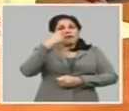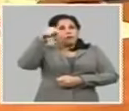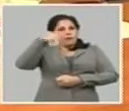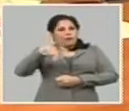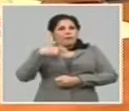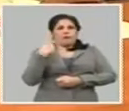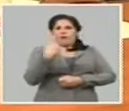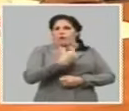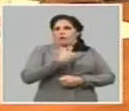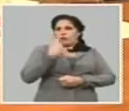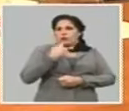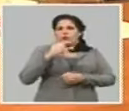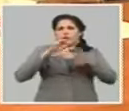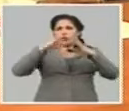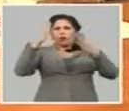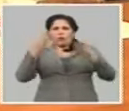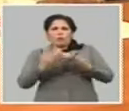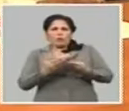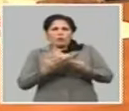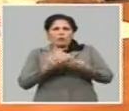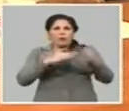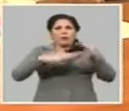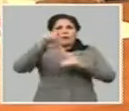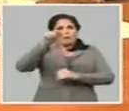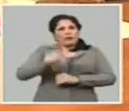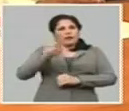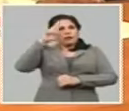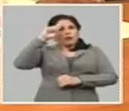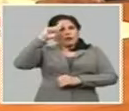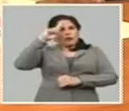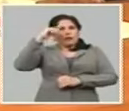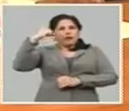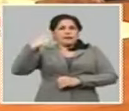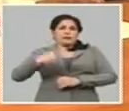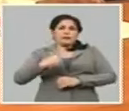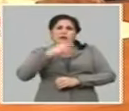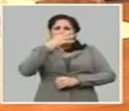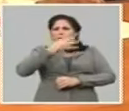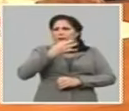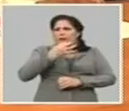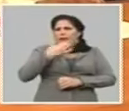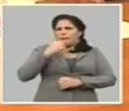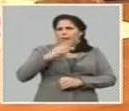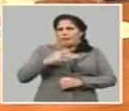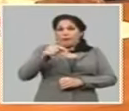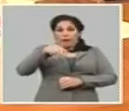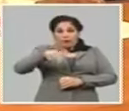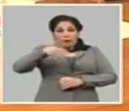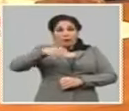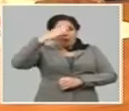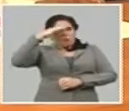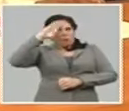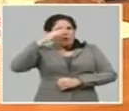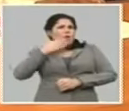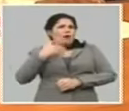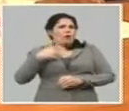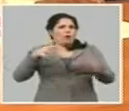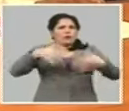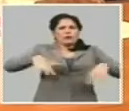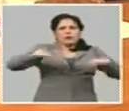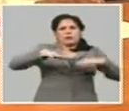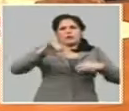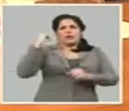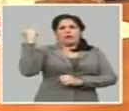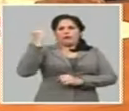nosotros y mirando hacia el mundo el ministro de salud pública que nos comentará precisamente en qué estado está la situación